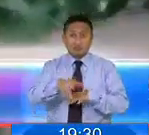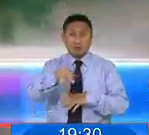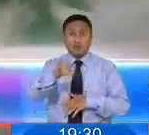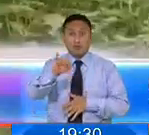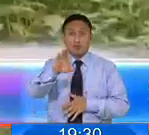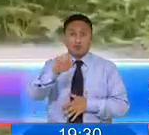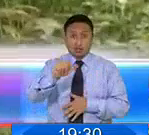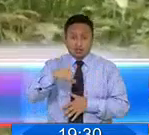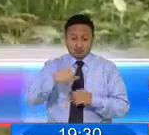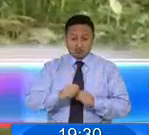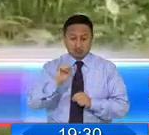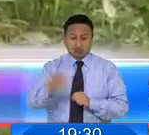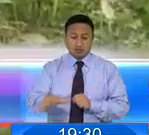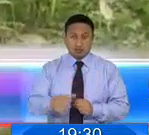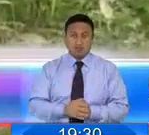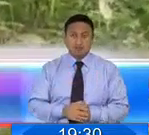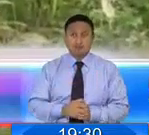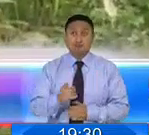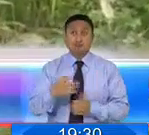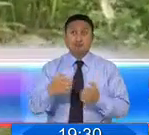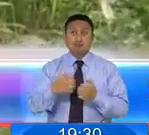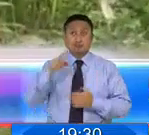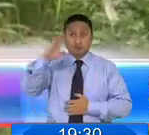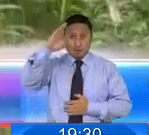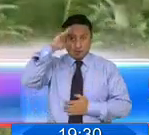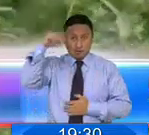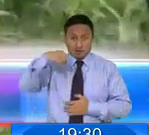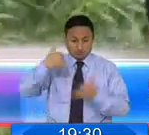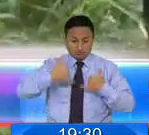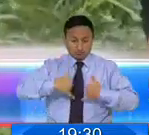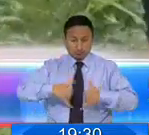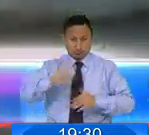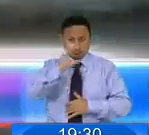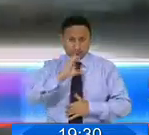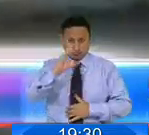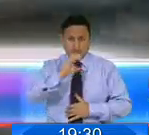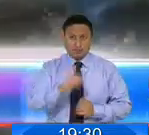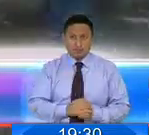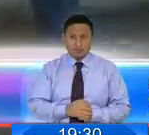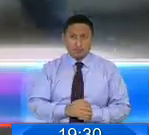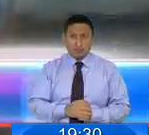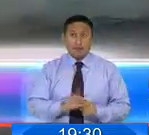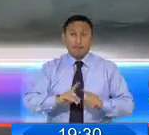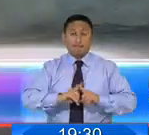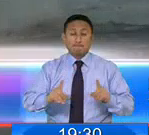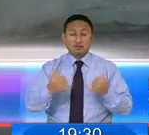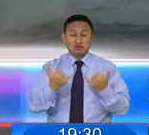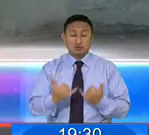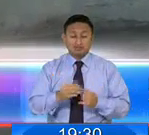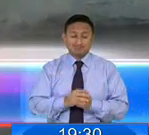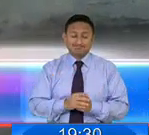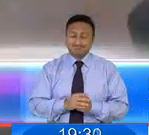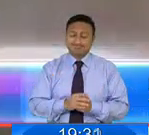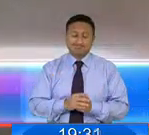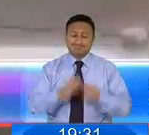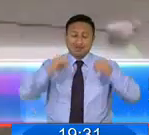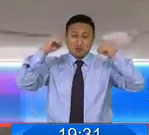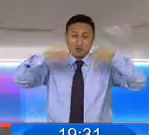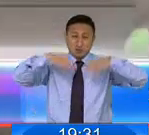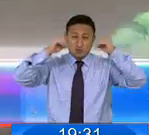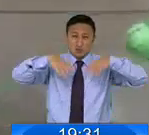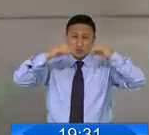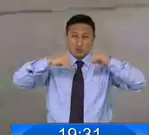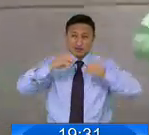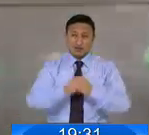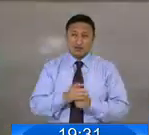en El Carmen. Por ello, equipos de la policía continúan en la búsqueda. Sin embargo, las lluvias de los últimos días han